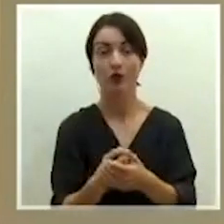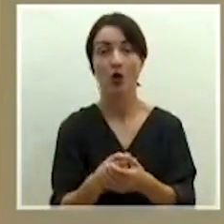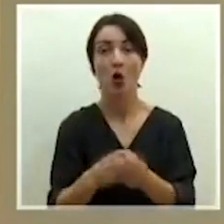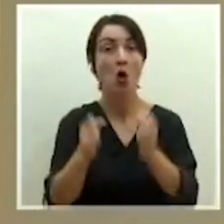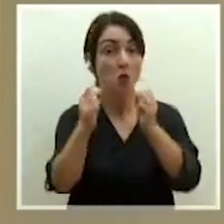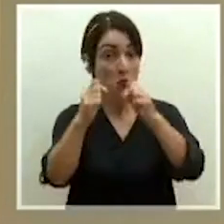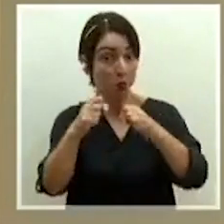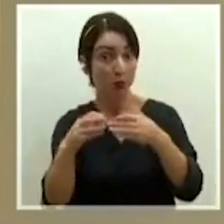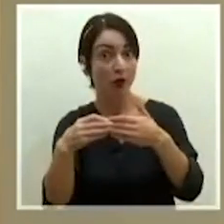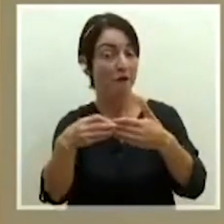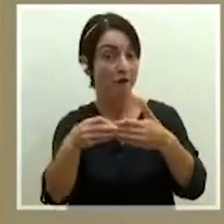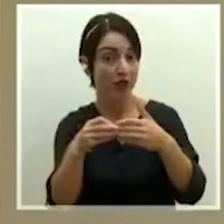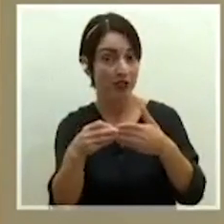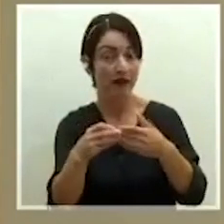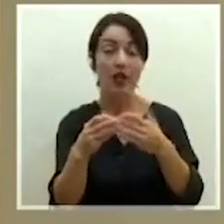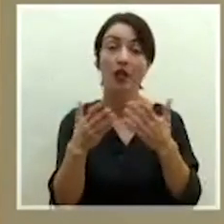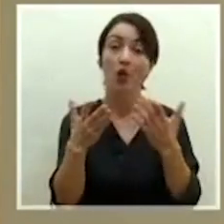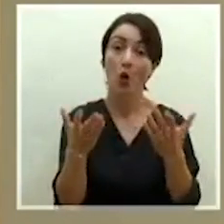flexibilizar o